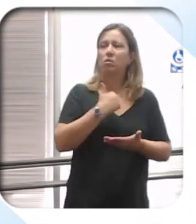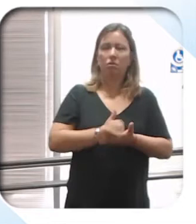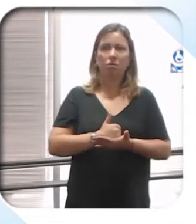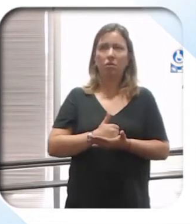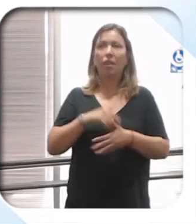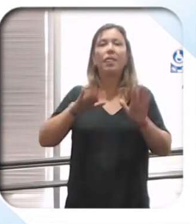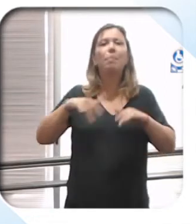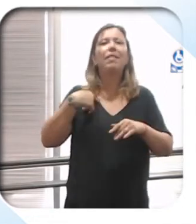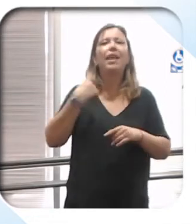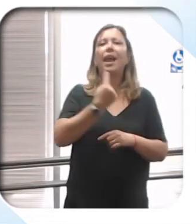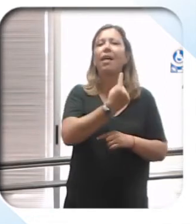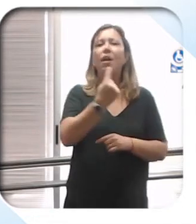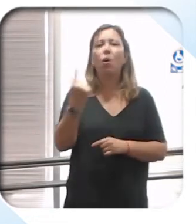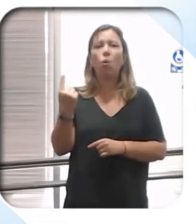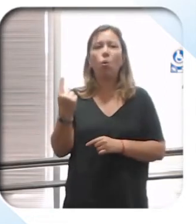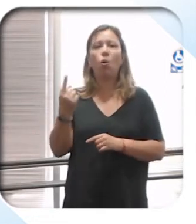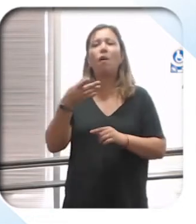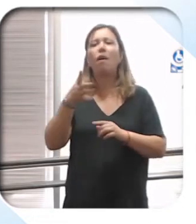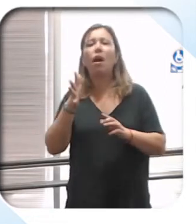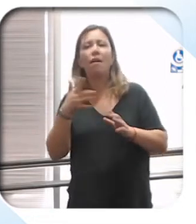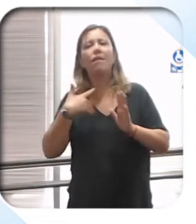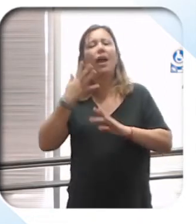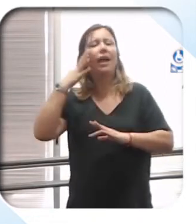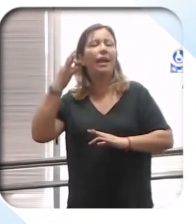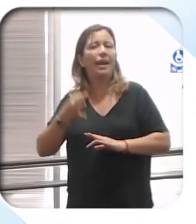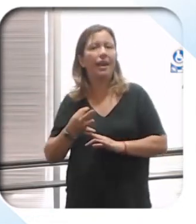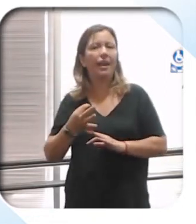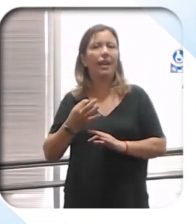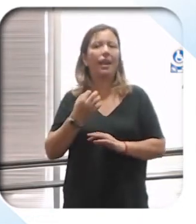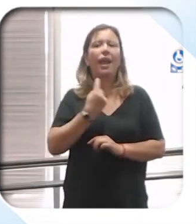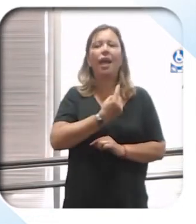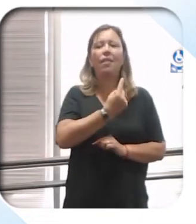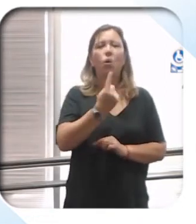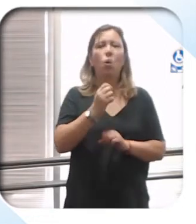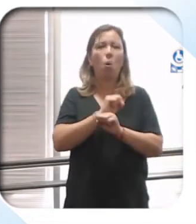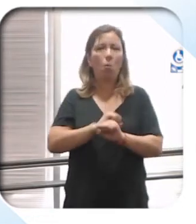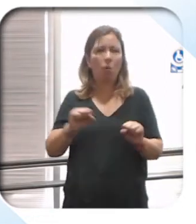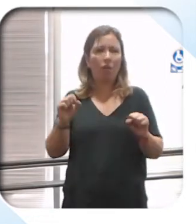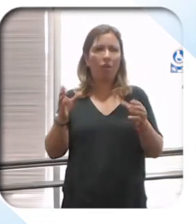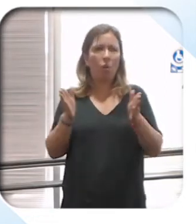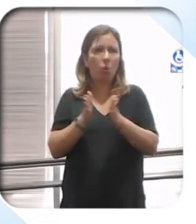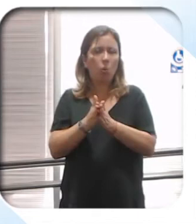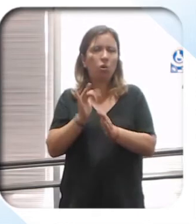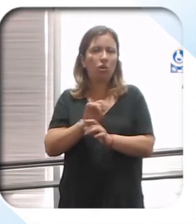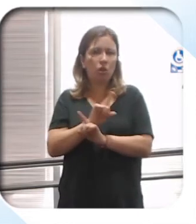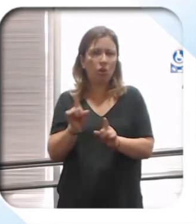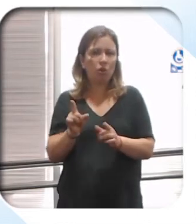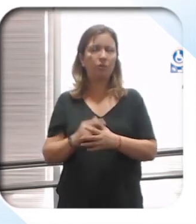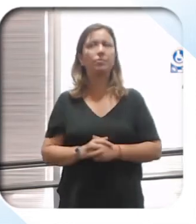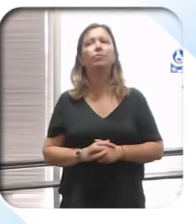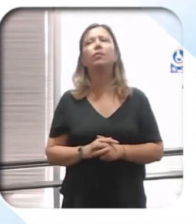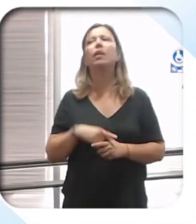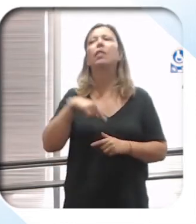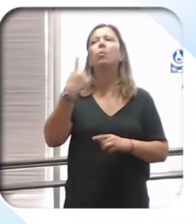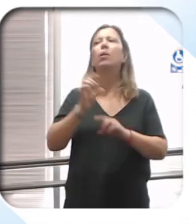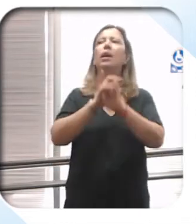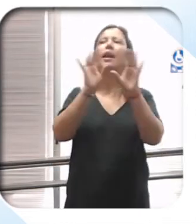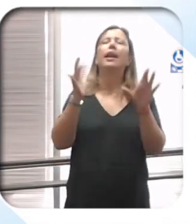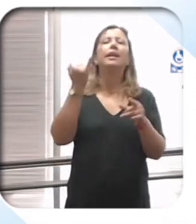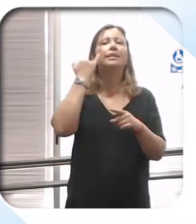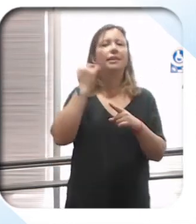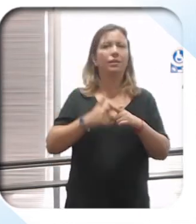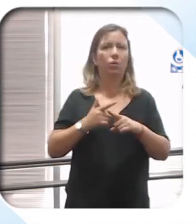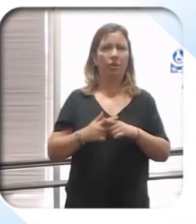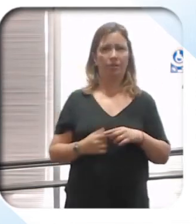Según dónde estemos plantados, es qué vamos a creer de esto, de si se pueden juntar o no. Y después aclarar un poco lo que es la